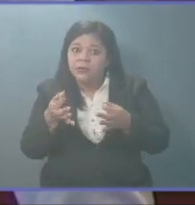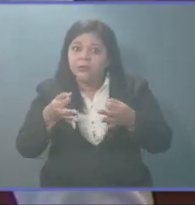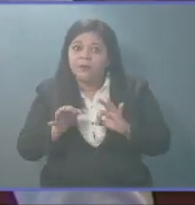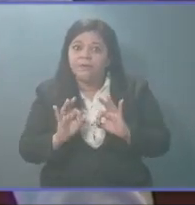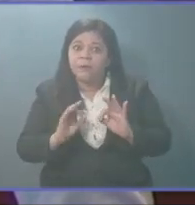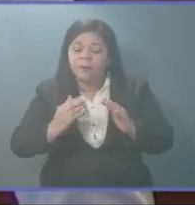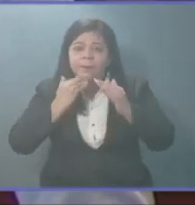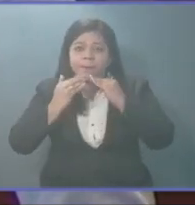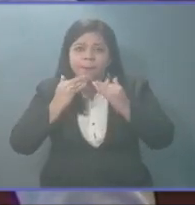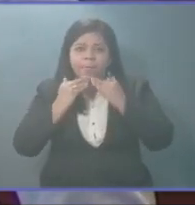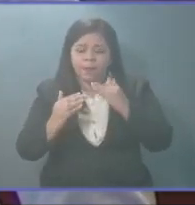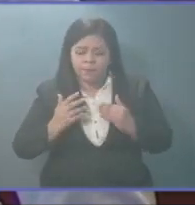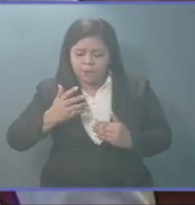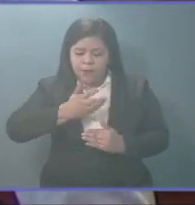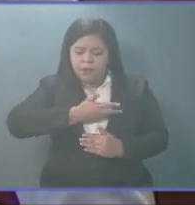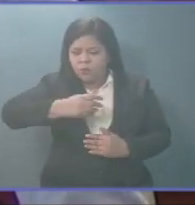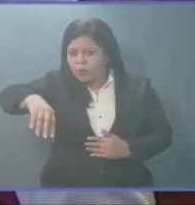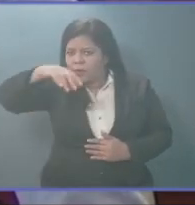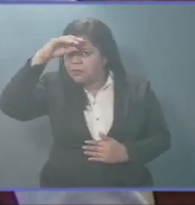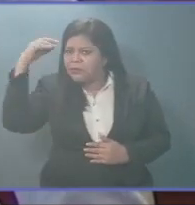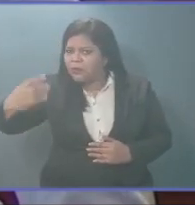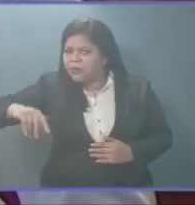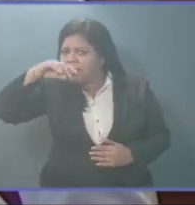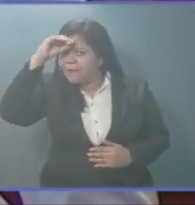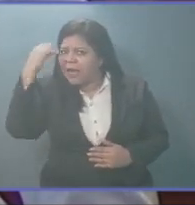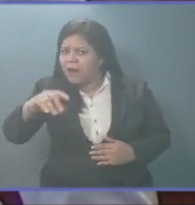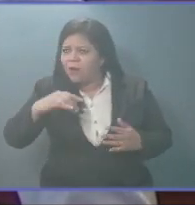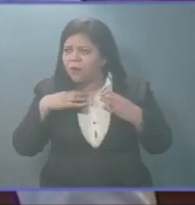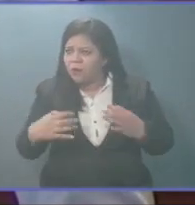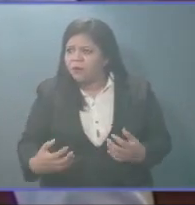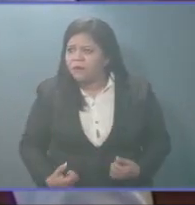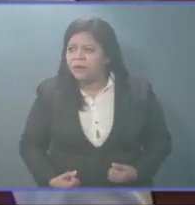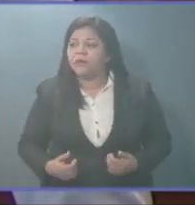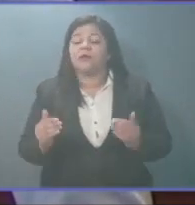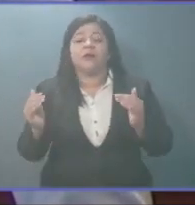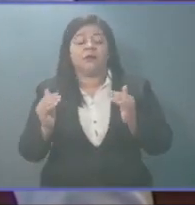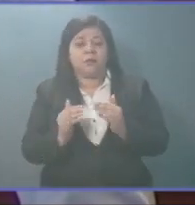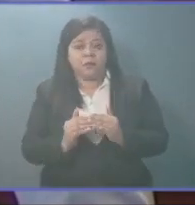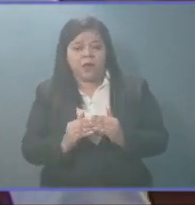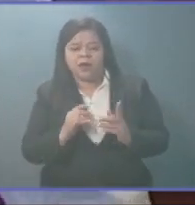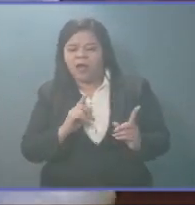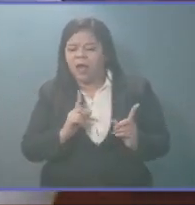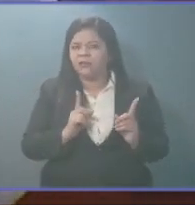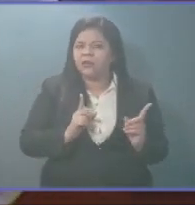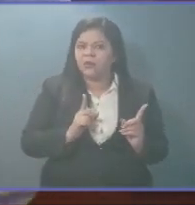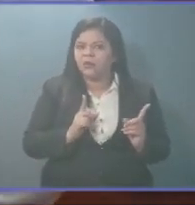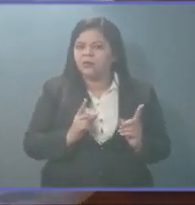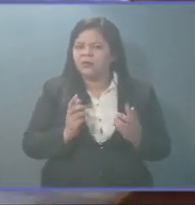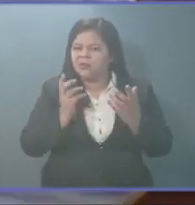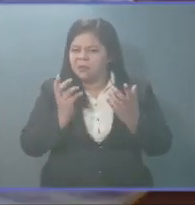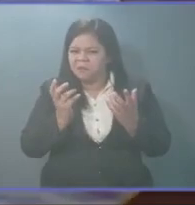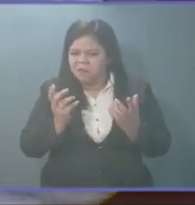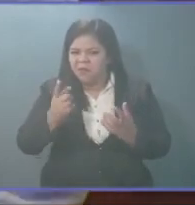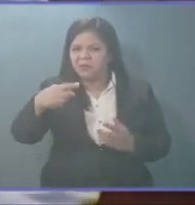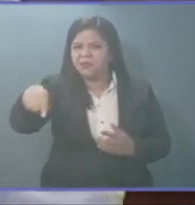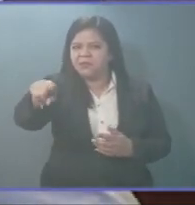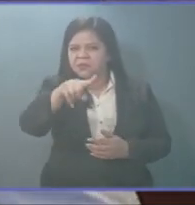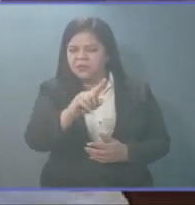nuestro incansable trabajo de gobierno y por otro lado, las actitudes de los muchos aquí